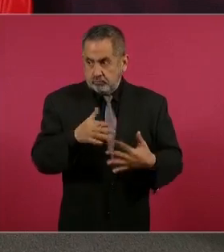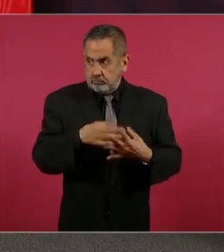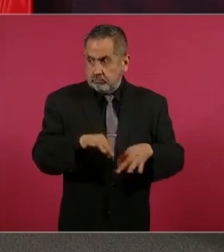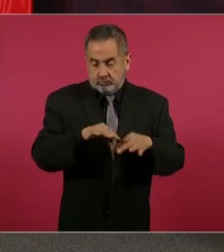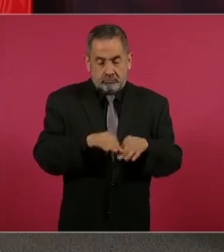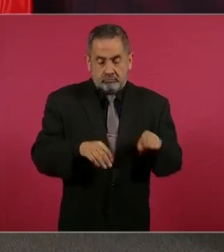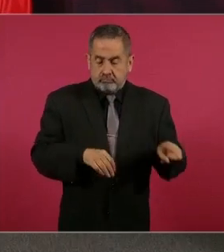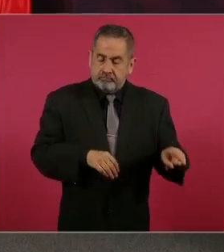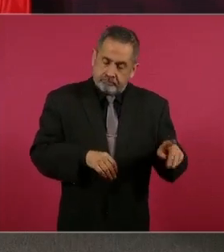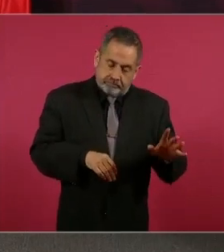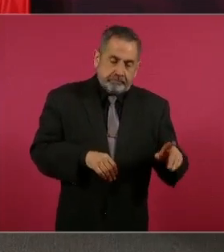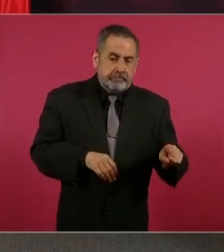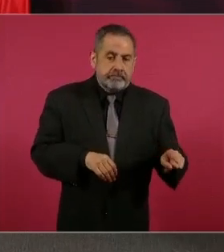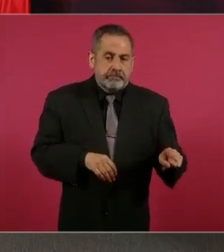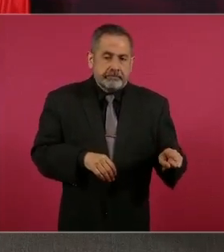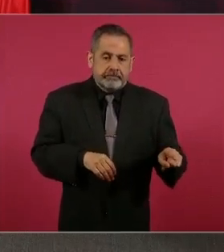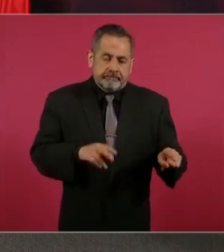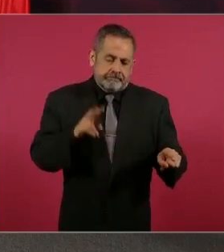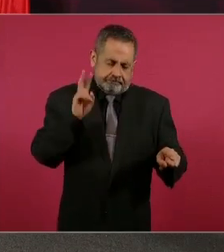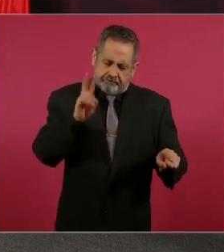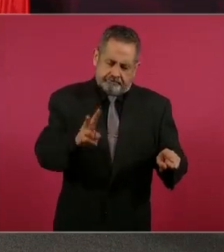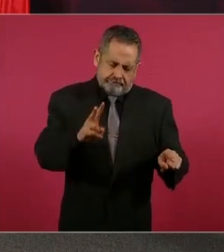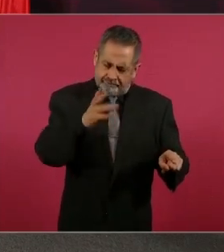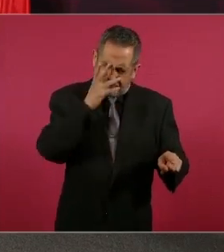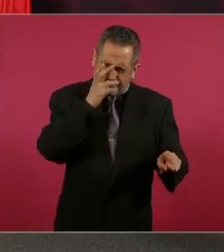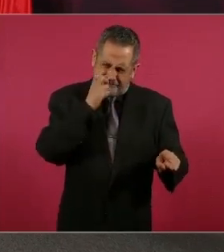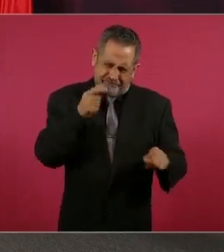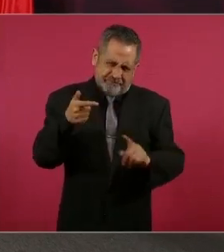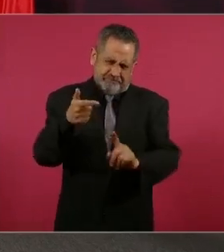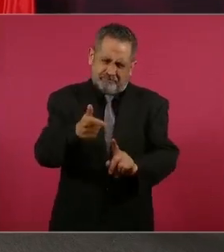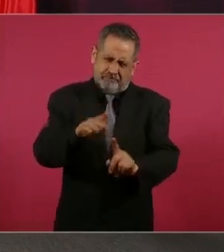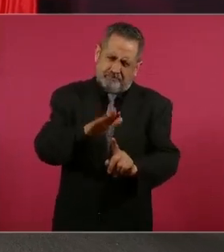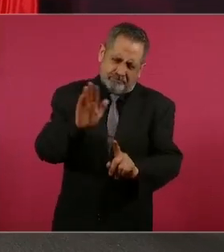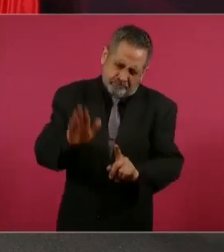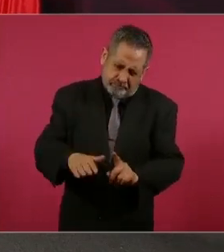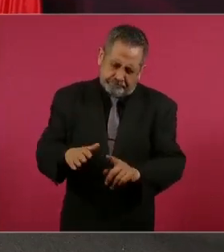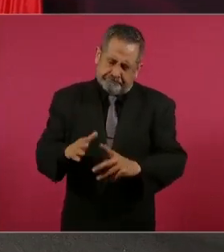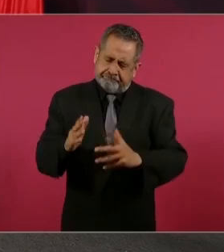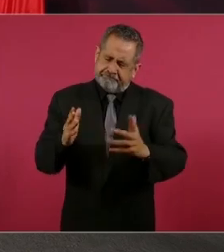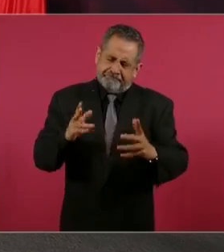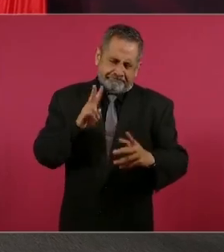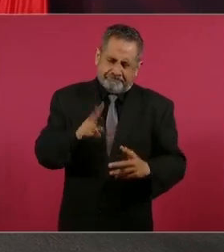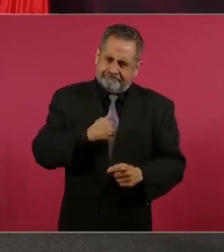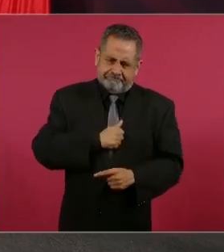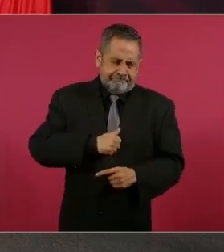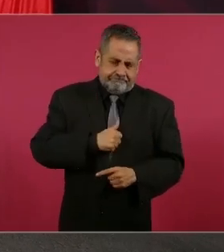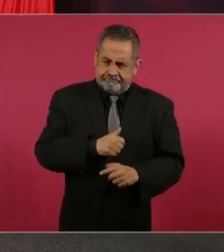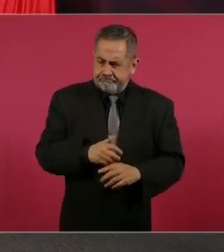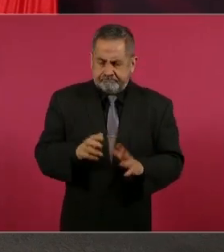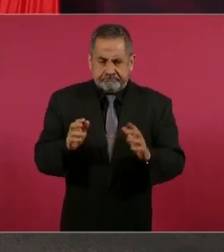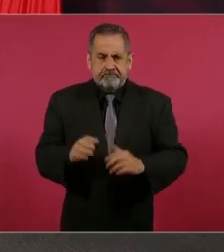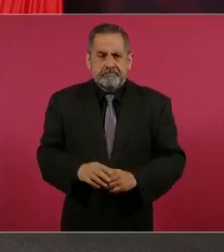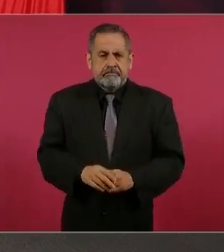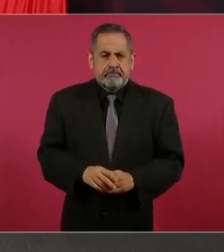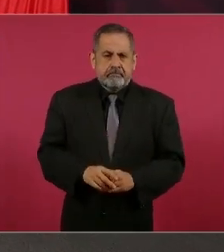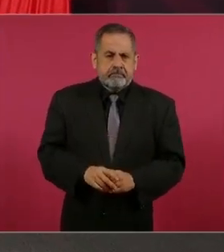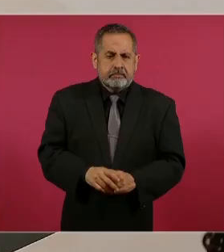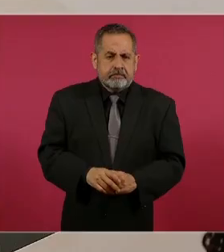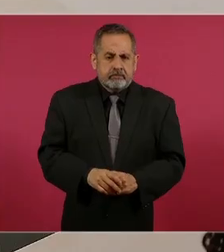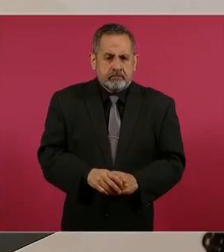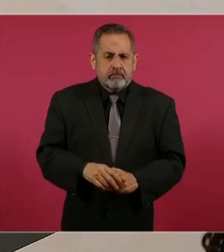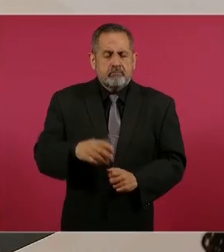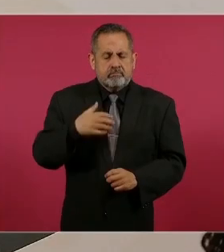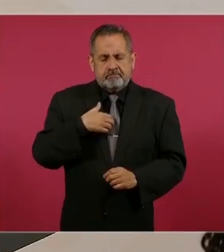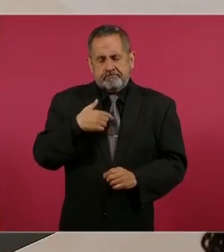relevancia, muy triste y lamentable, y además yo